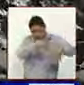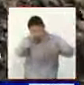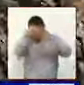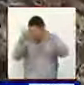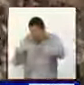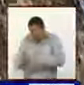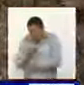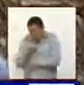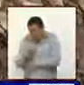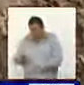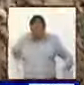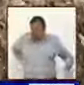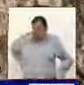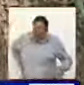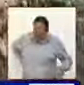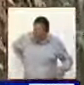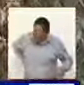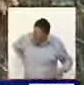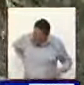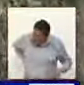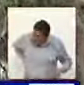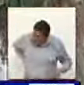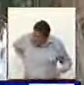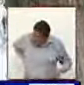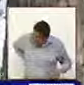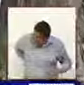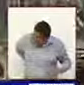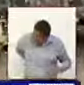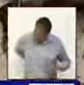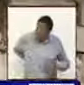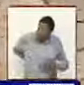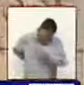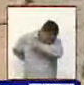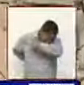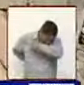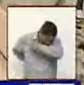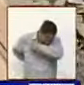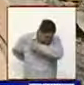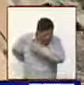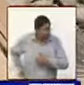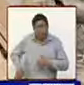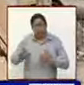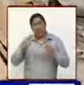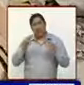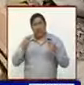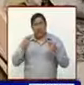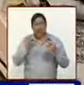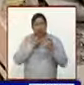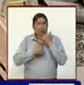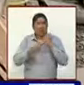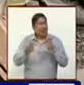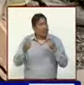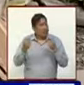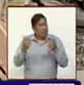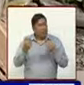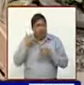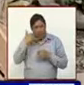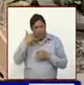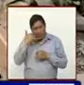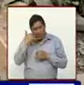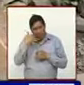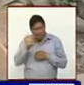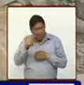detrás me golpeó la espalda y otra cayó en mi columna o cayó. Y traté de buscar rápidamente el celular